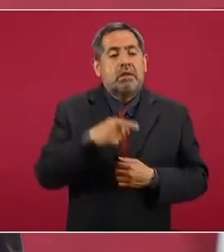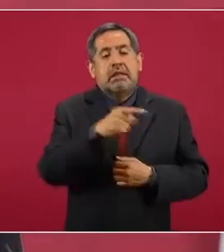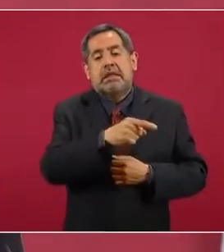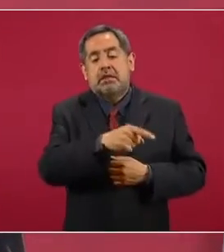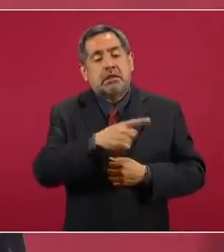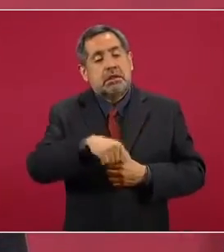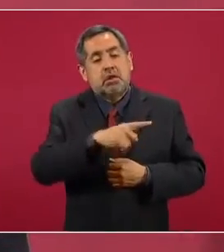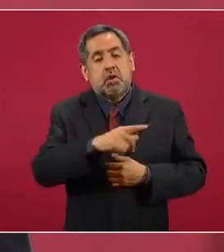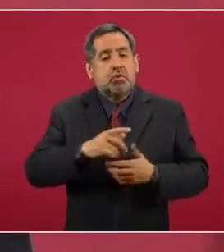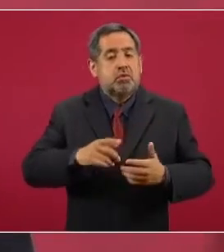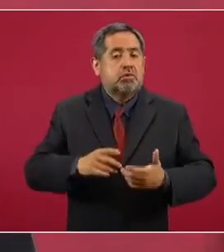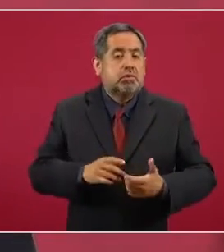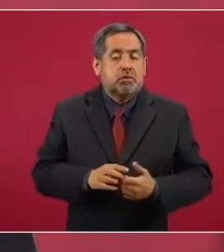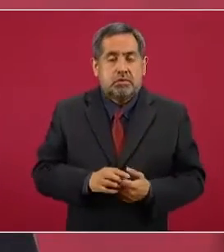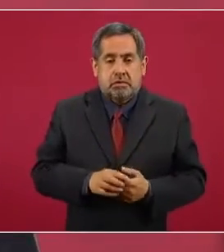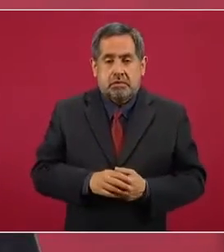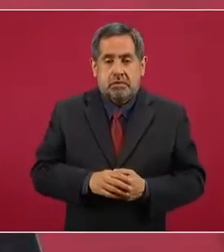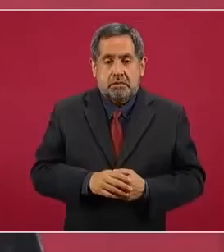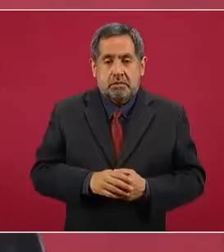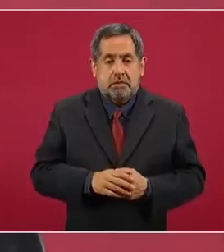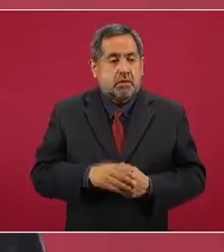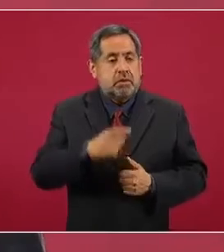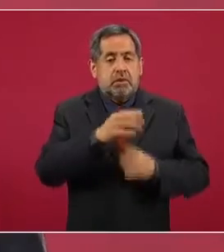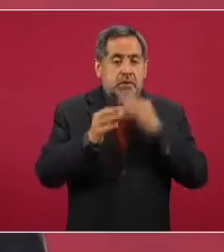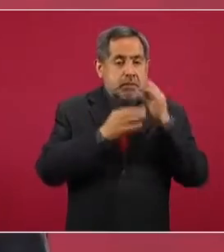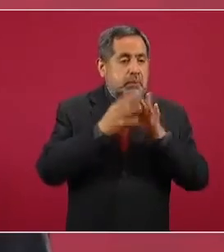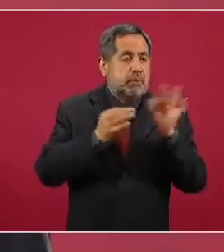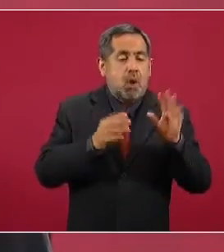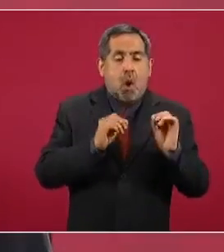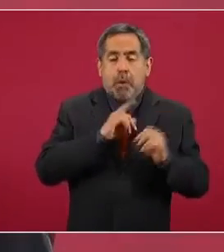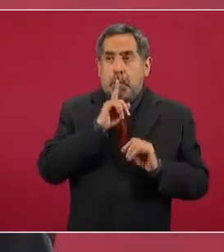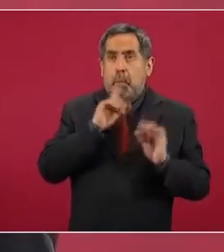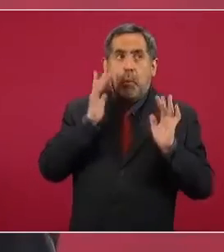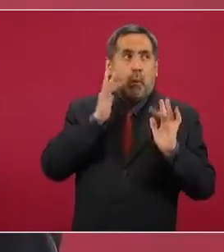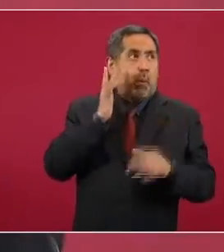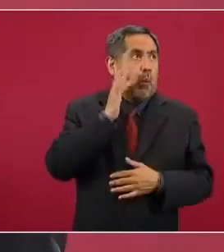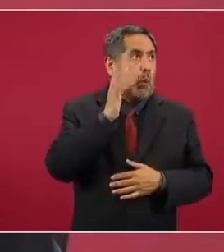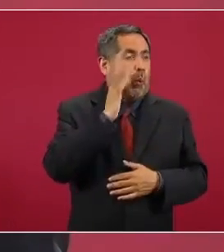los que o promovieron o guardaron silencio